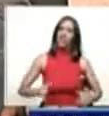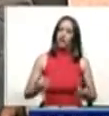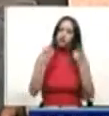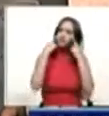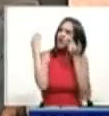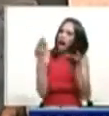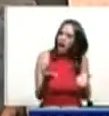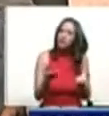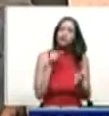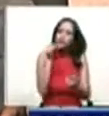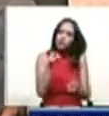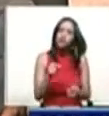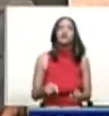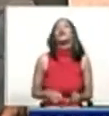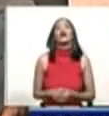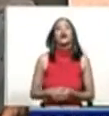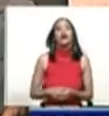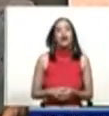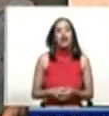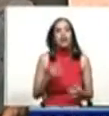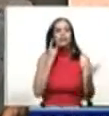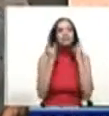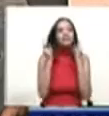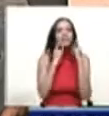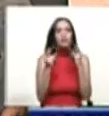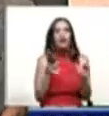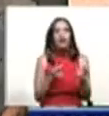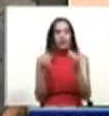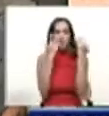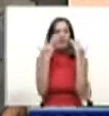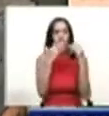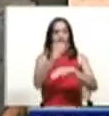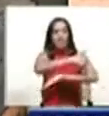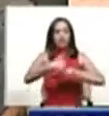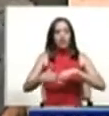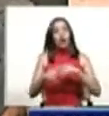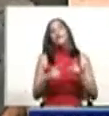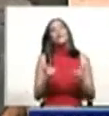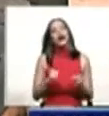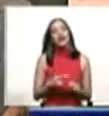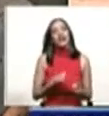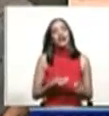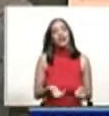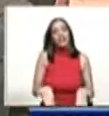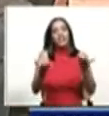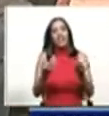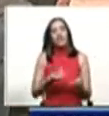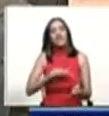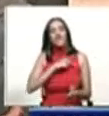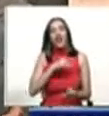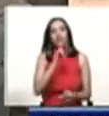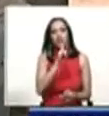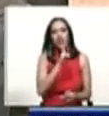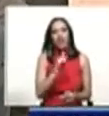para una provocación permanente en la frontera, etcétera, etcétera, para tratar de levantar fake news. Eso que dijo Mango de 1.500